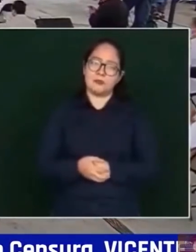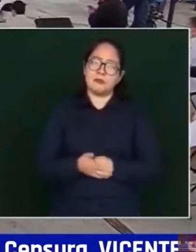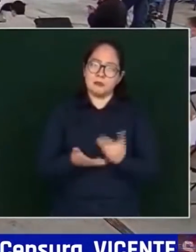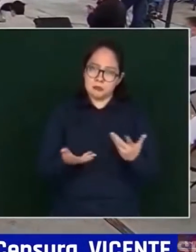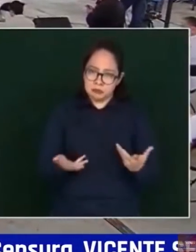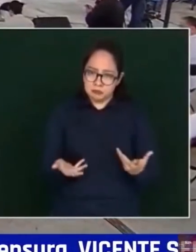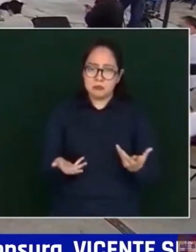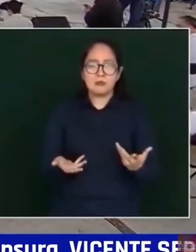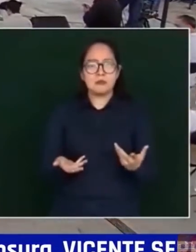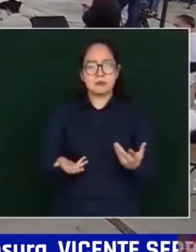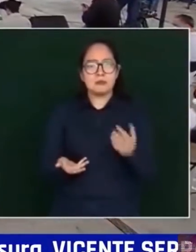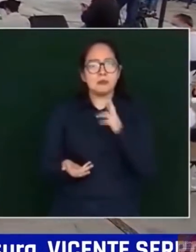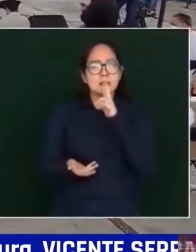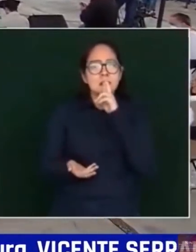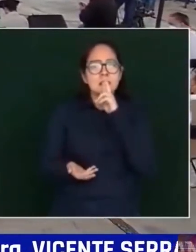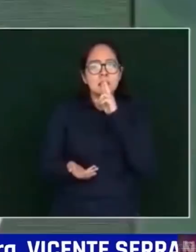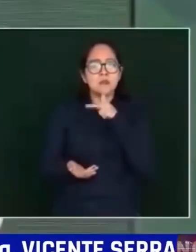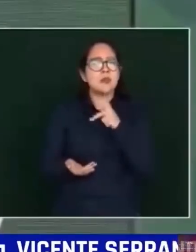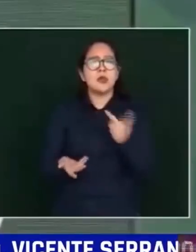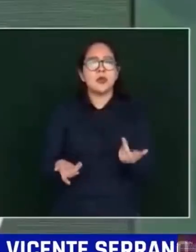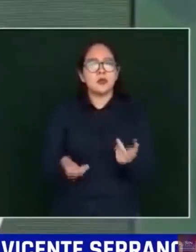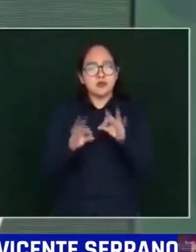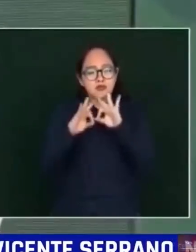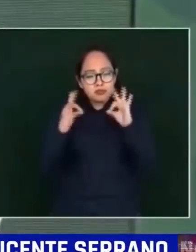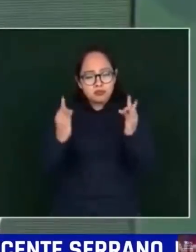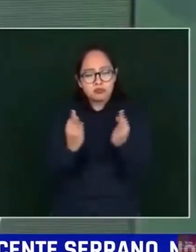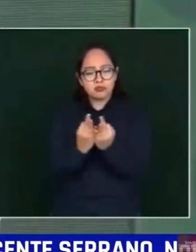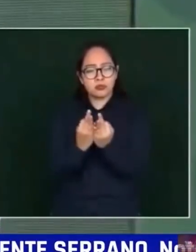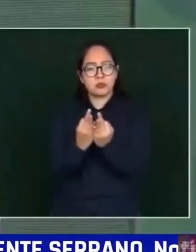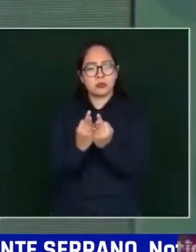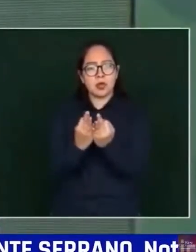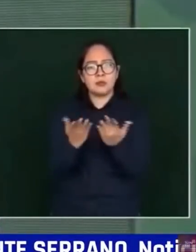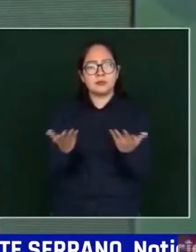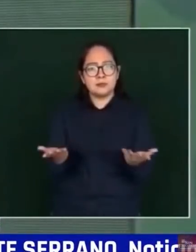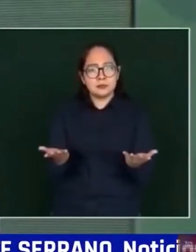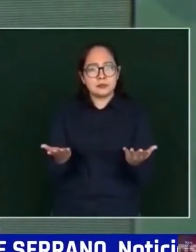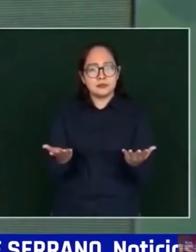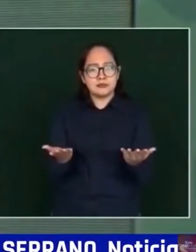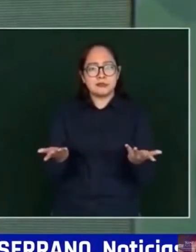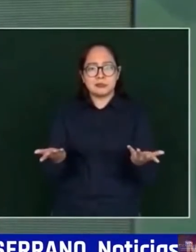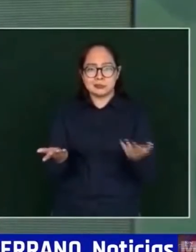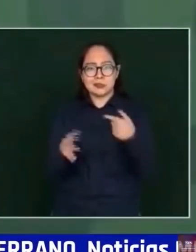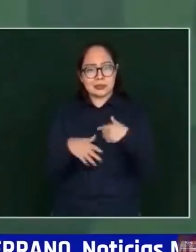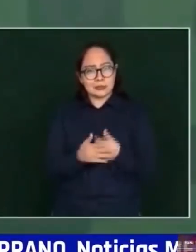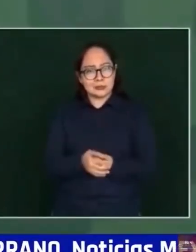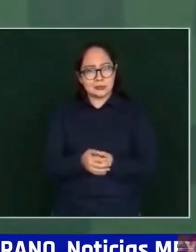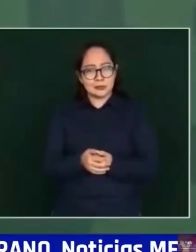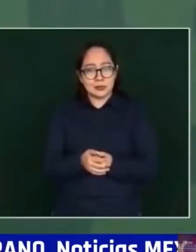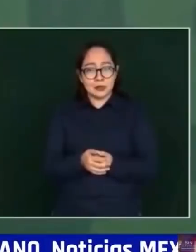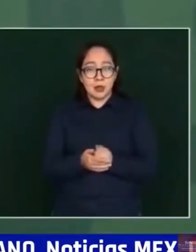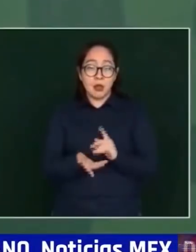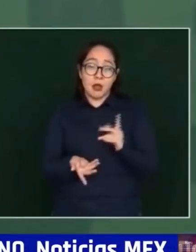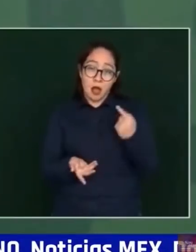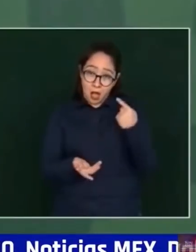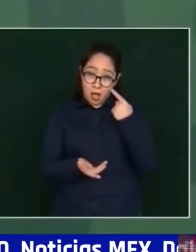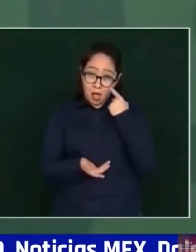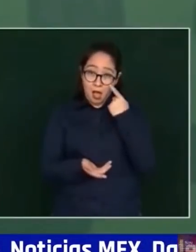vamos mejor a continuar con la guerra sucia